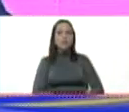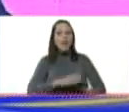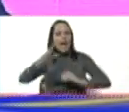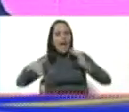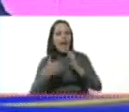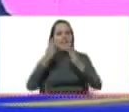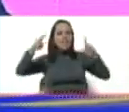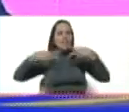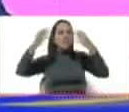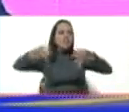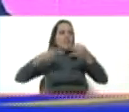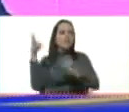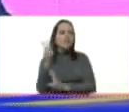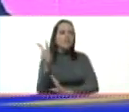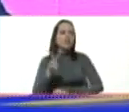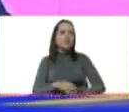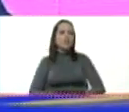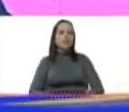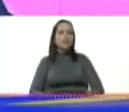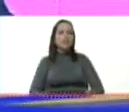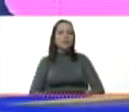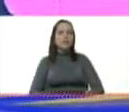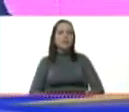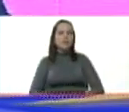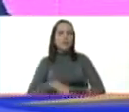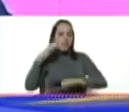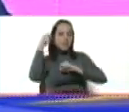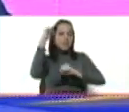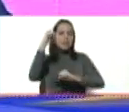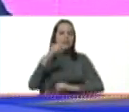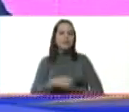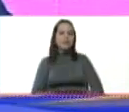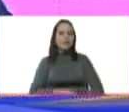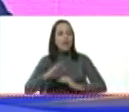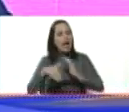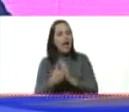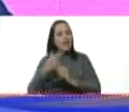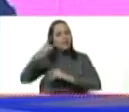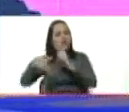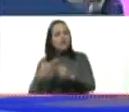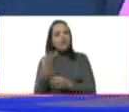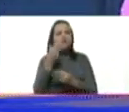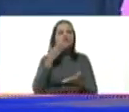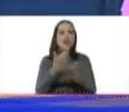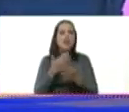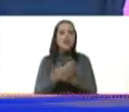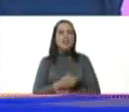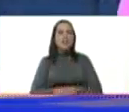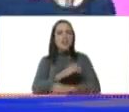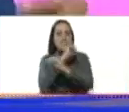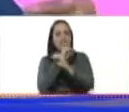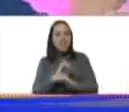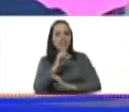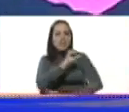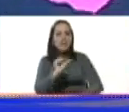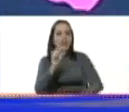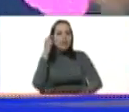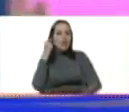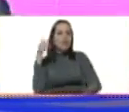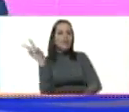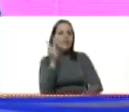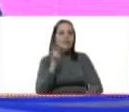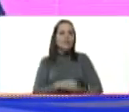la victoria siempre, Venezuela! ¡Venceremos! ¡Hasta la próxima! ¡Muchas gracias! ¡Feliz semana de la mujer